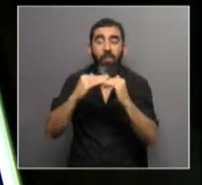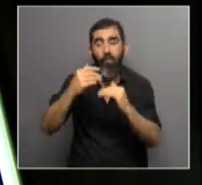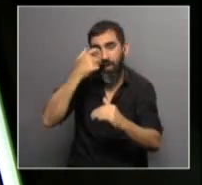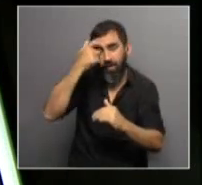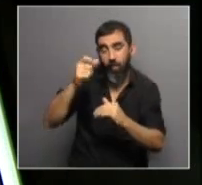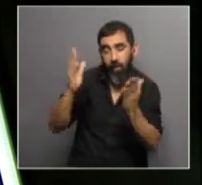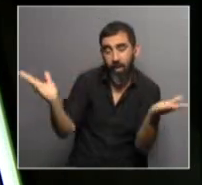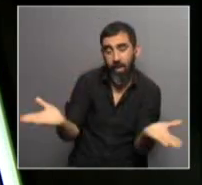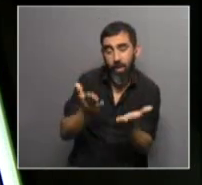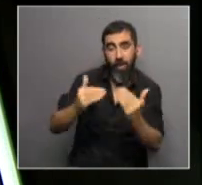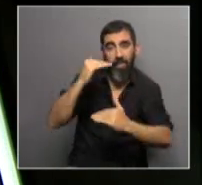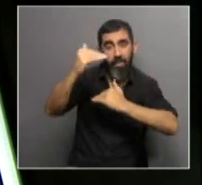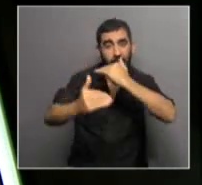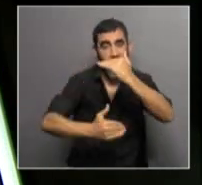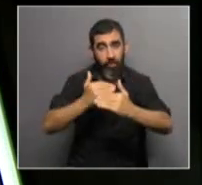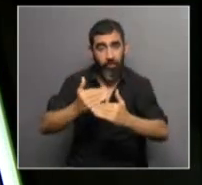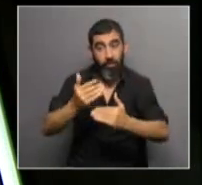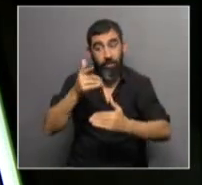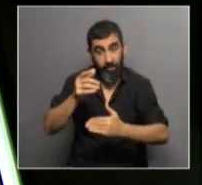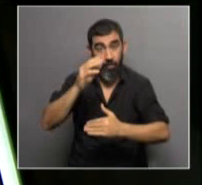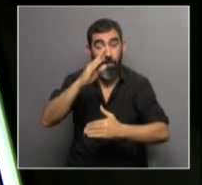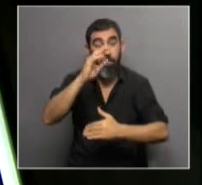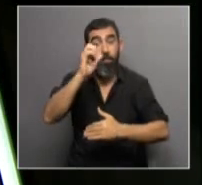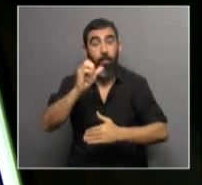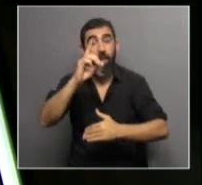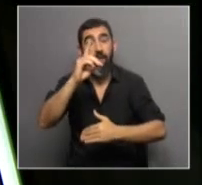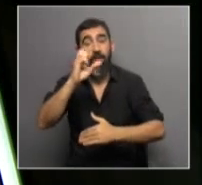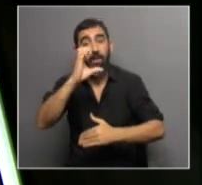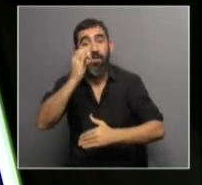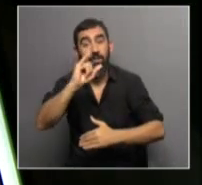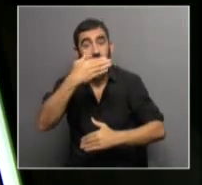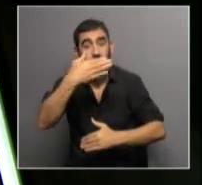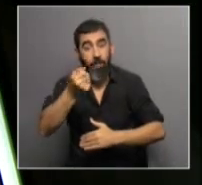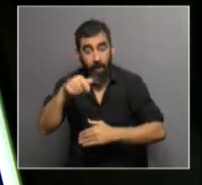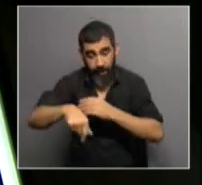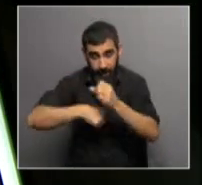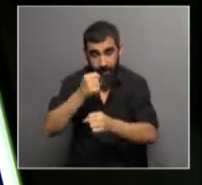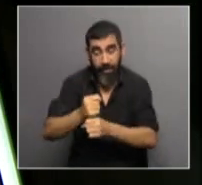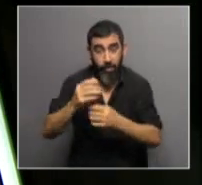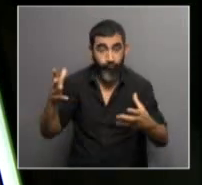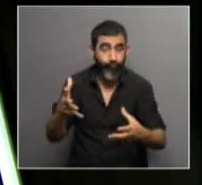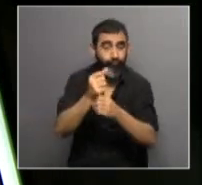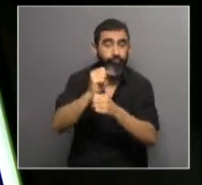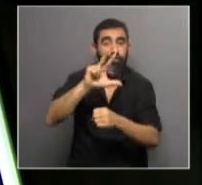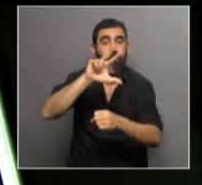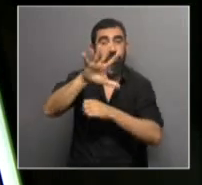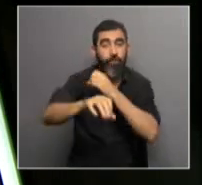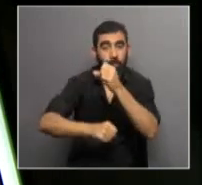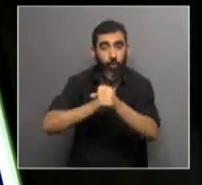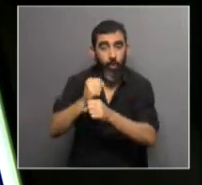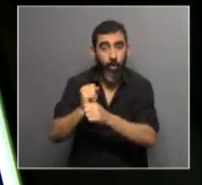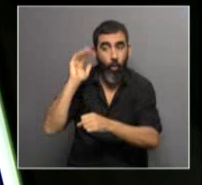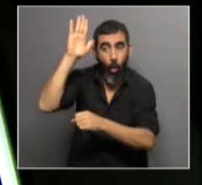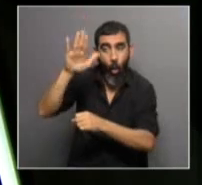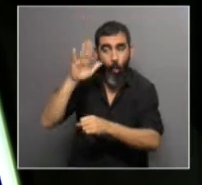alentar el desarrollo justamente predecía está cumpliendo además este año 35 años el evento de homenaje se va a transmitir